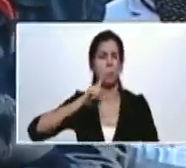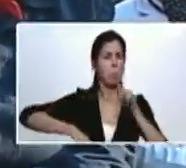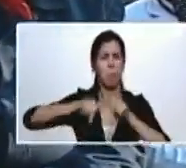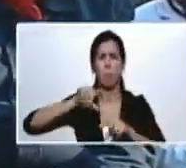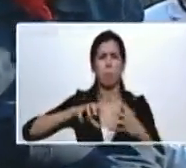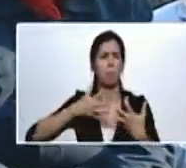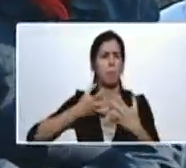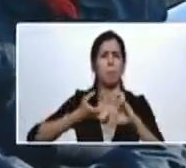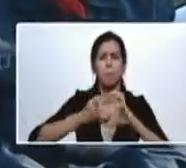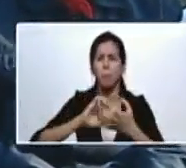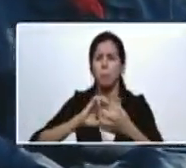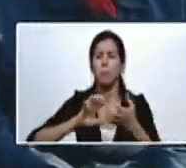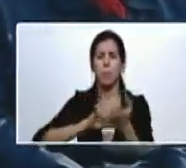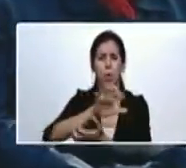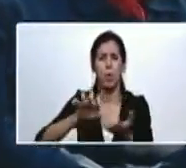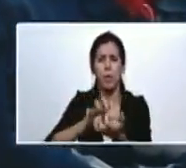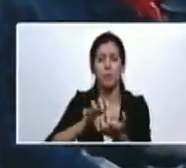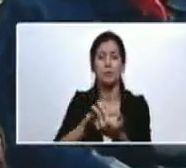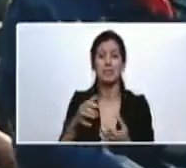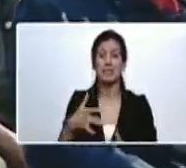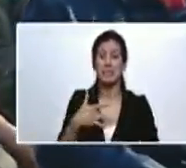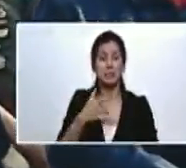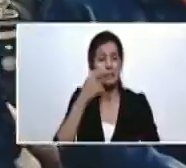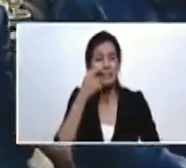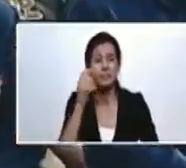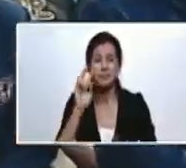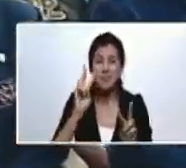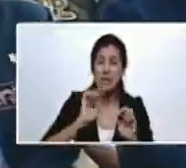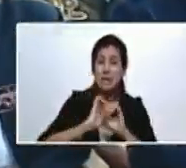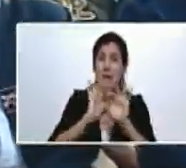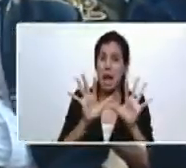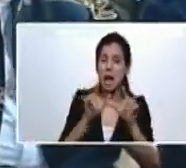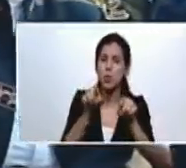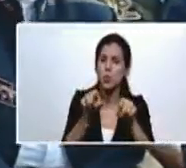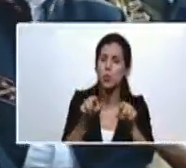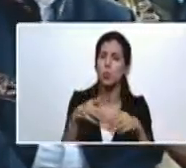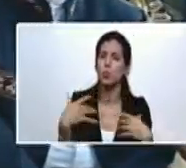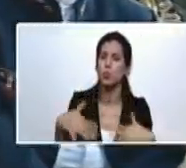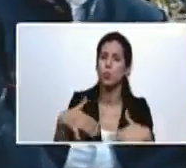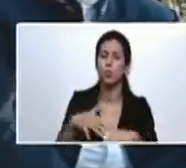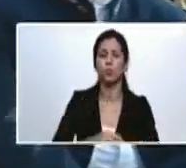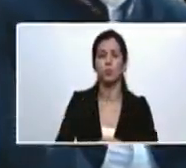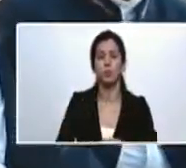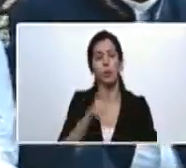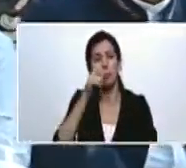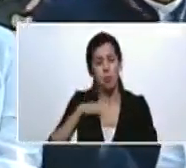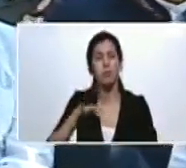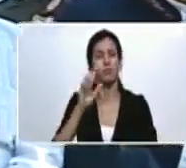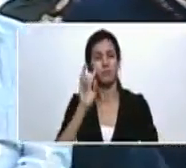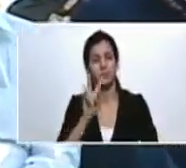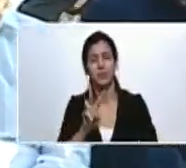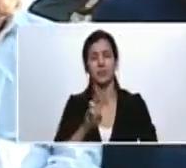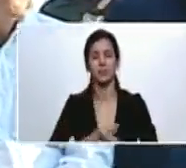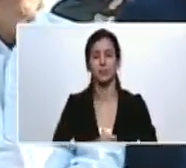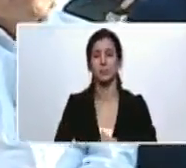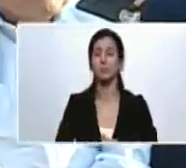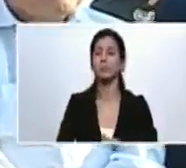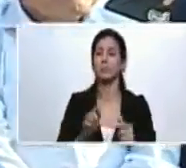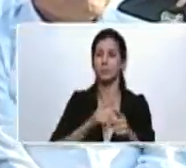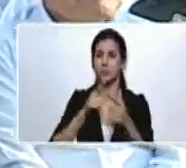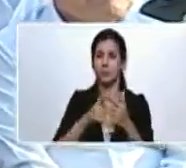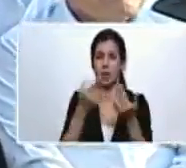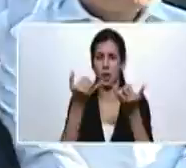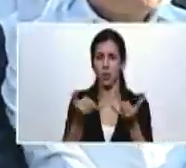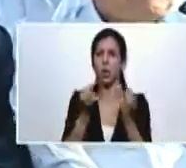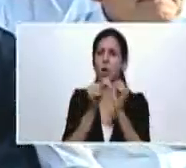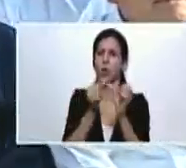ha hecho sentir de manera palpable, objetiva y verificable por nuestro pueblo. En todo caso, vamos